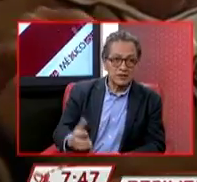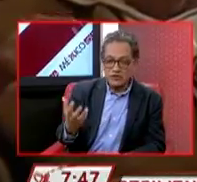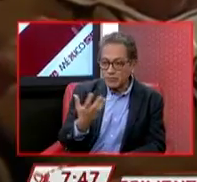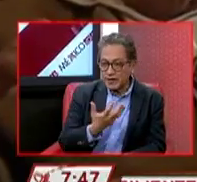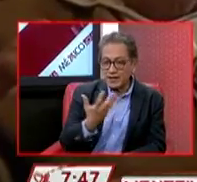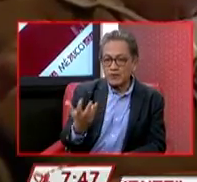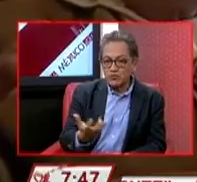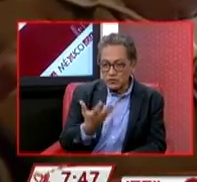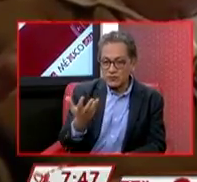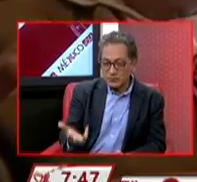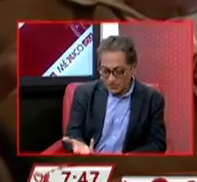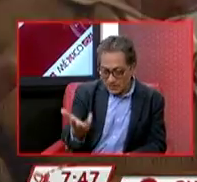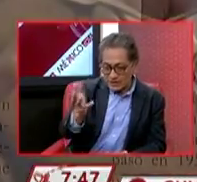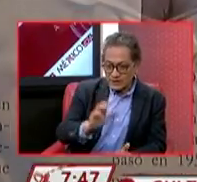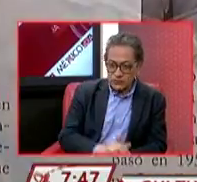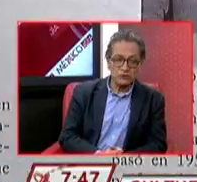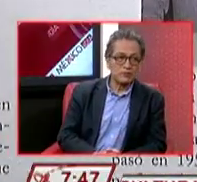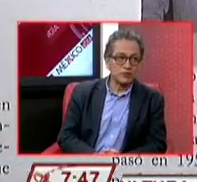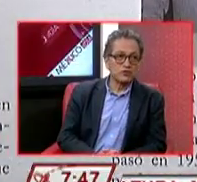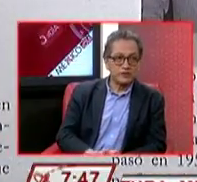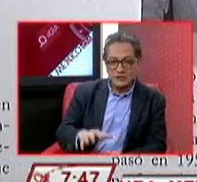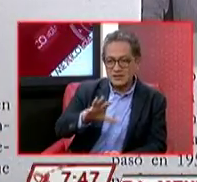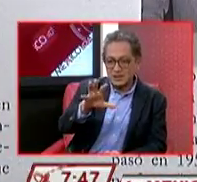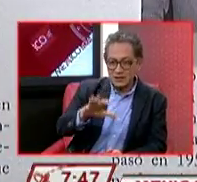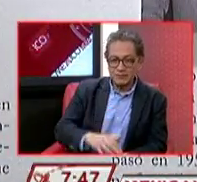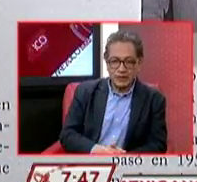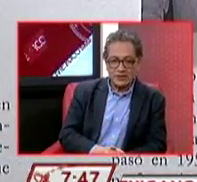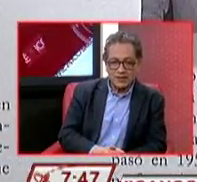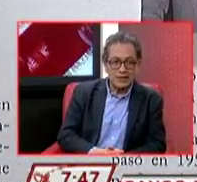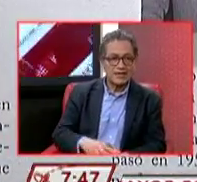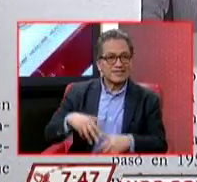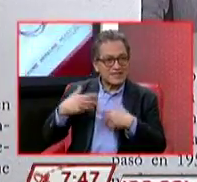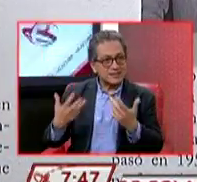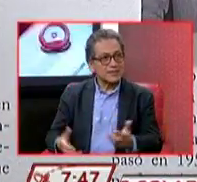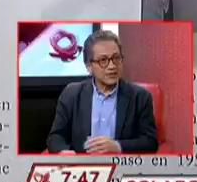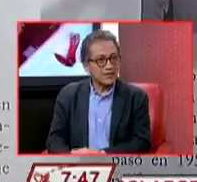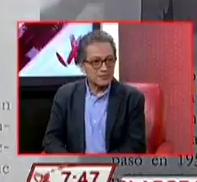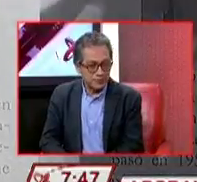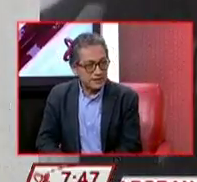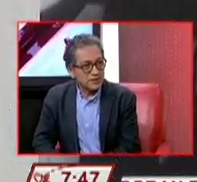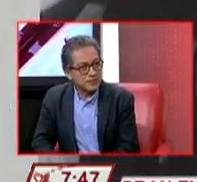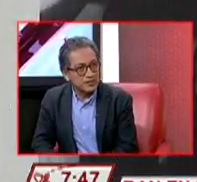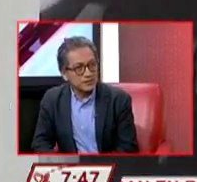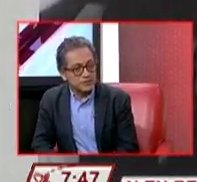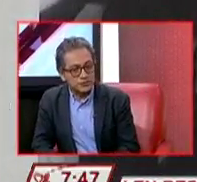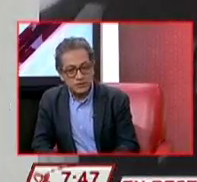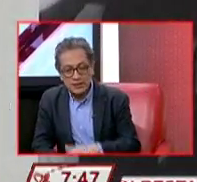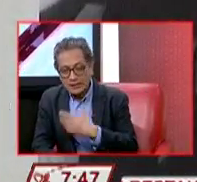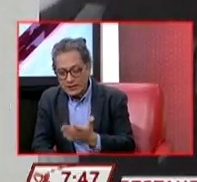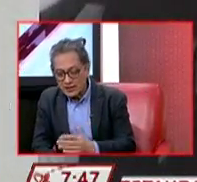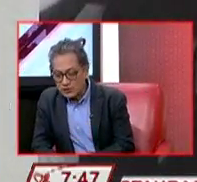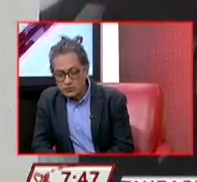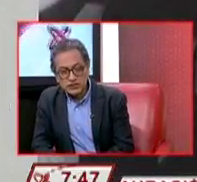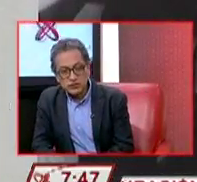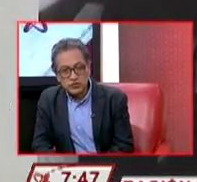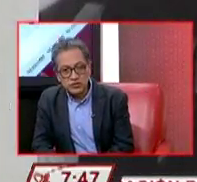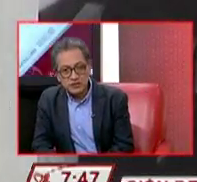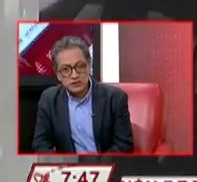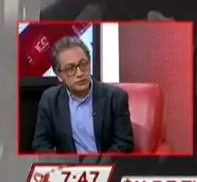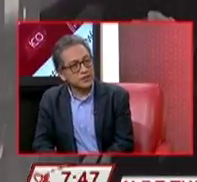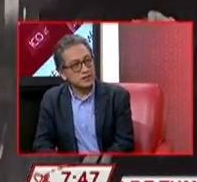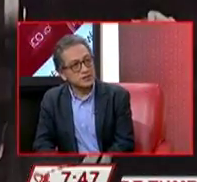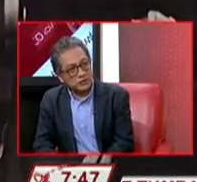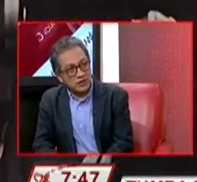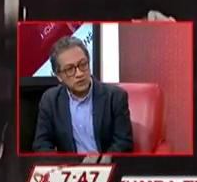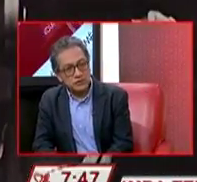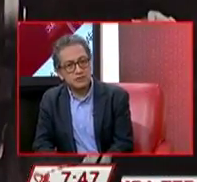muchos elementos para que uno, desde su punto de vista imparcial, se acerque precisamente a este personaje. Tiene otro estudio que